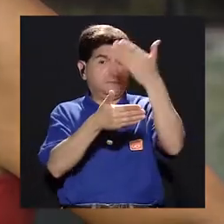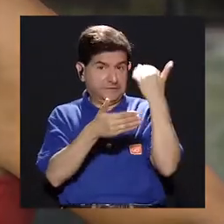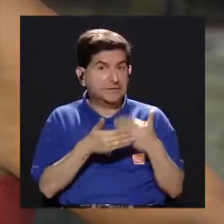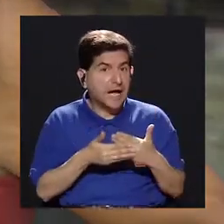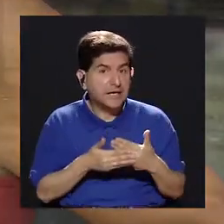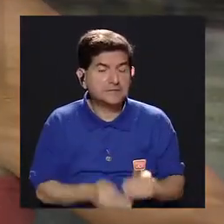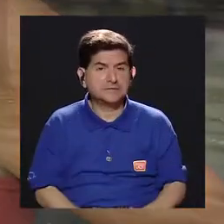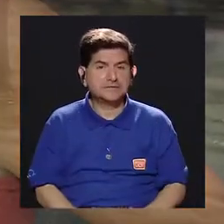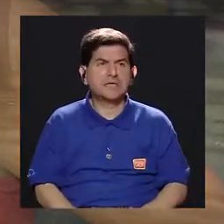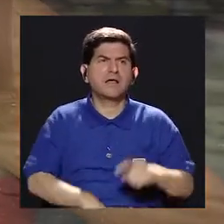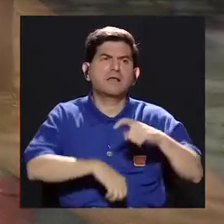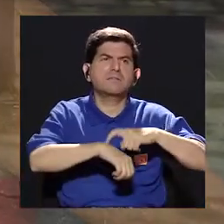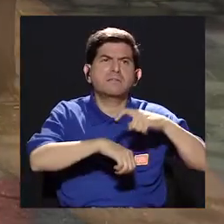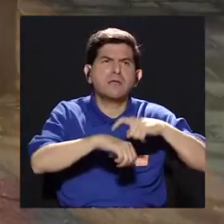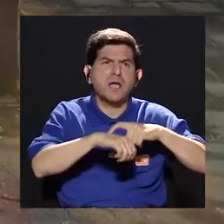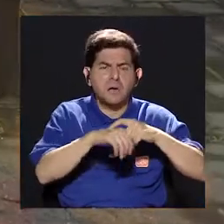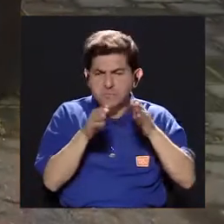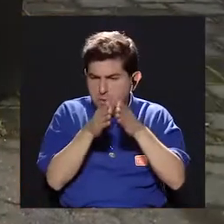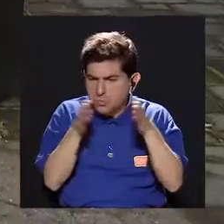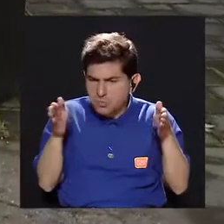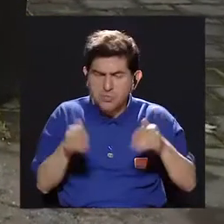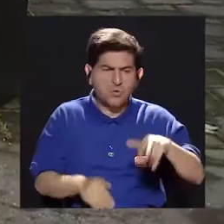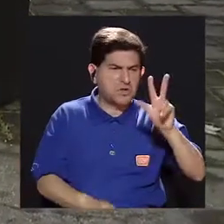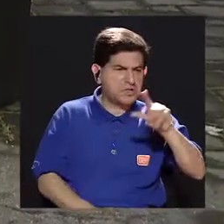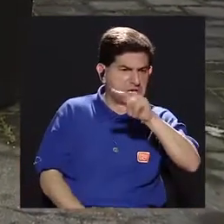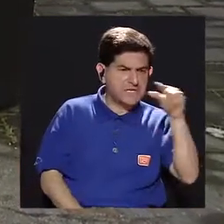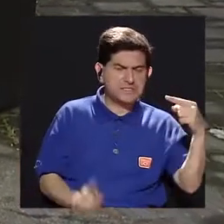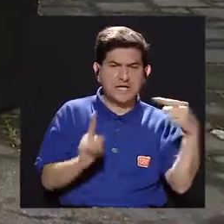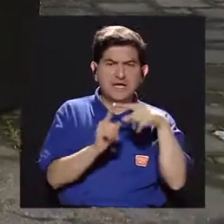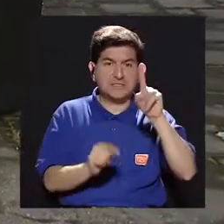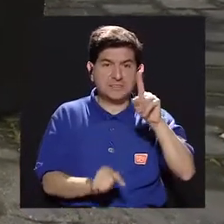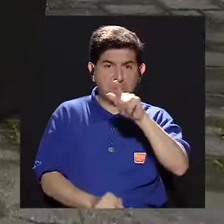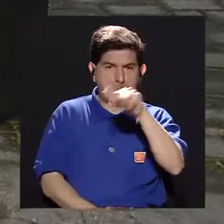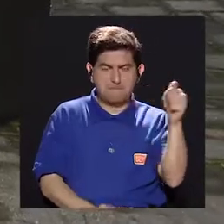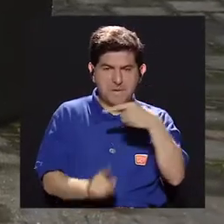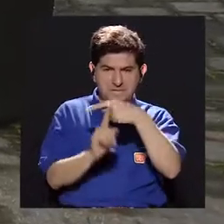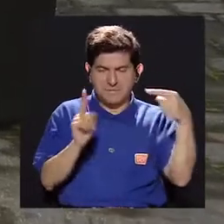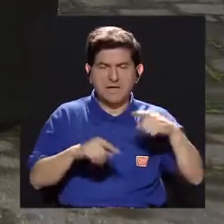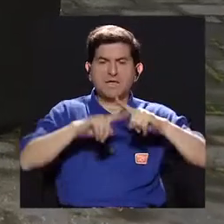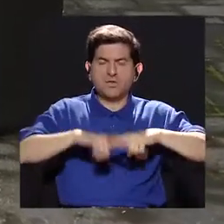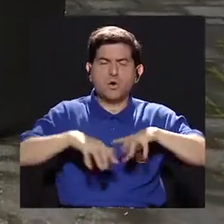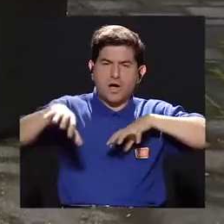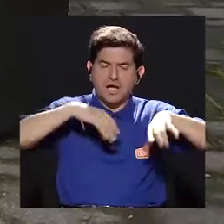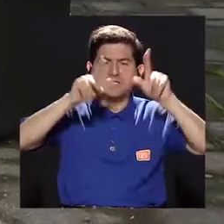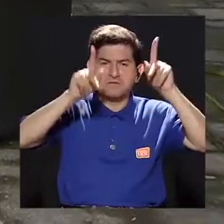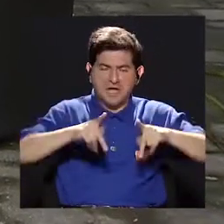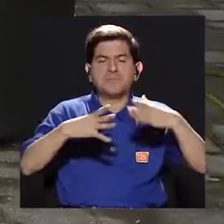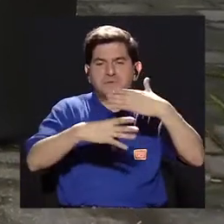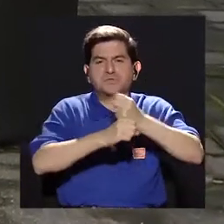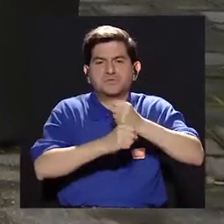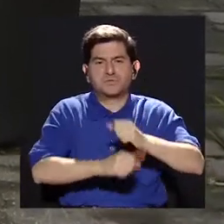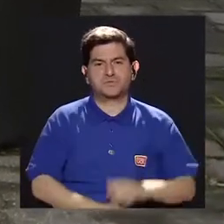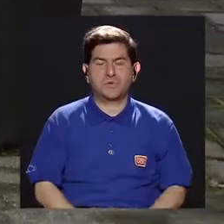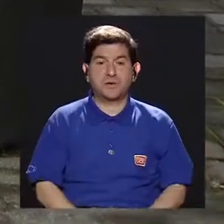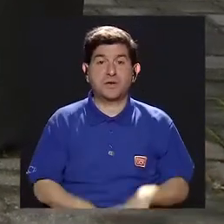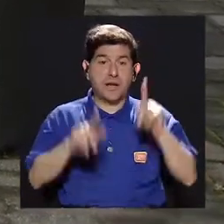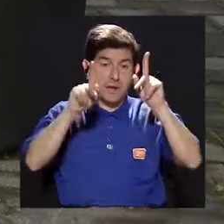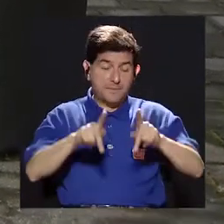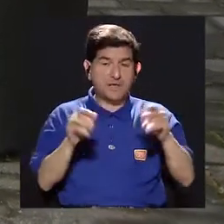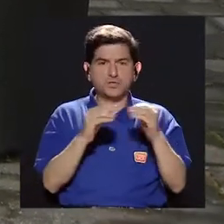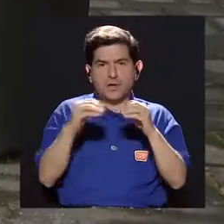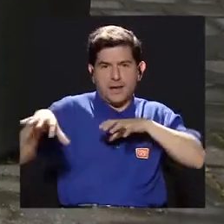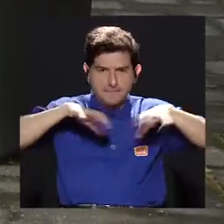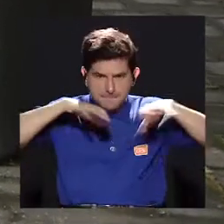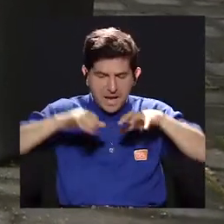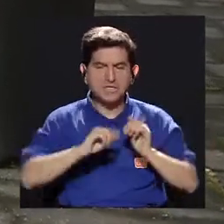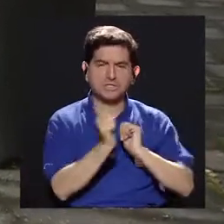decía, hay un lapso del tiempo para hacerlo de 3 semanas a 1 mes y medio, según la actividad que cada persona practique. O sea, la gente